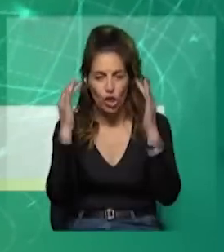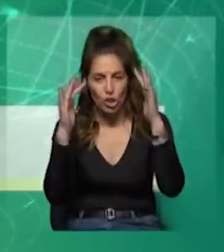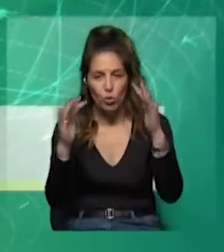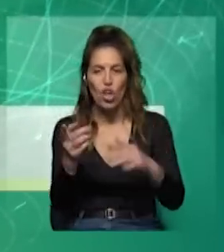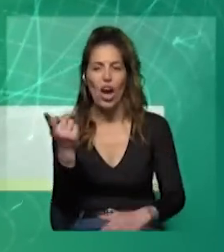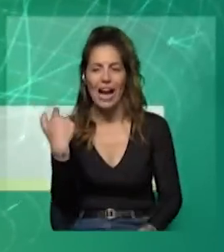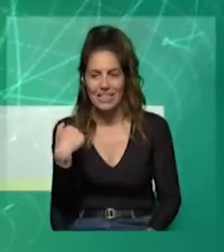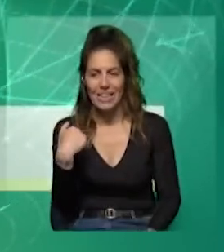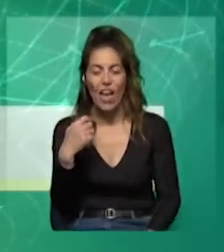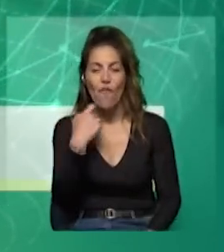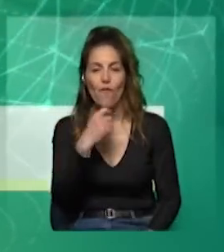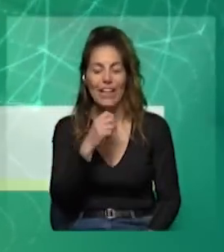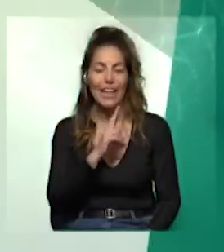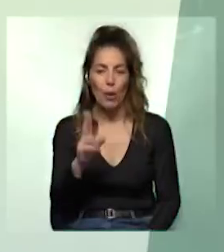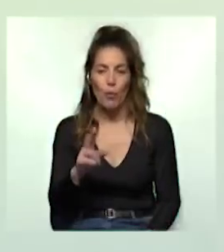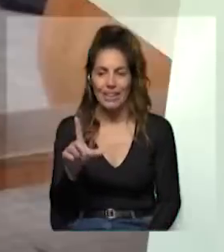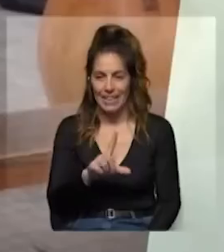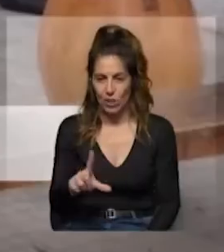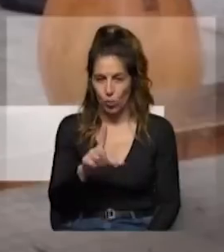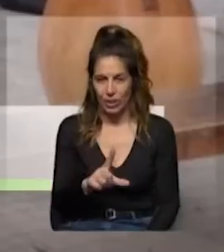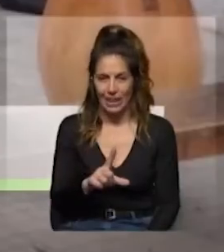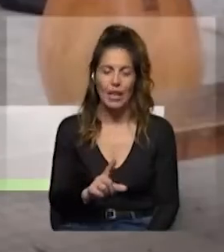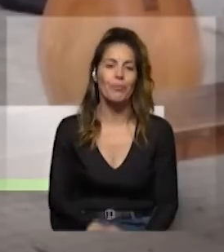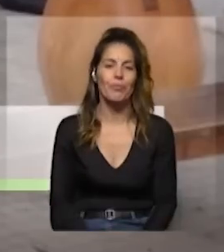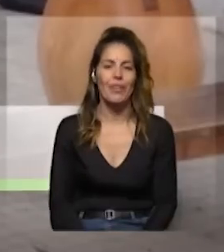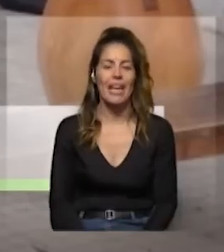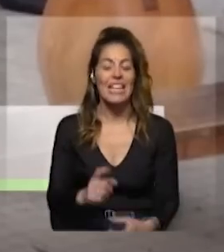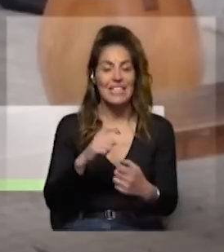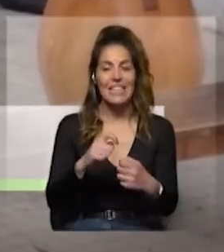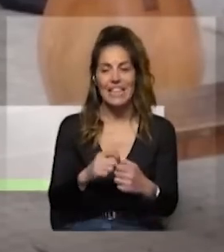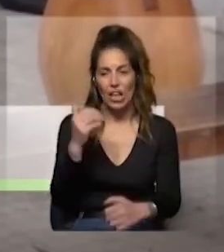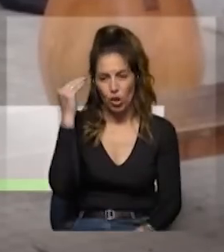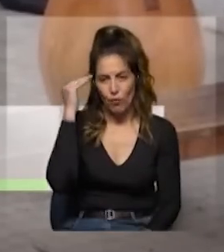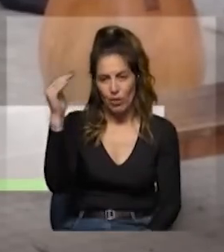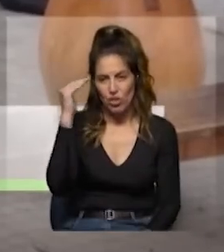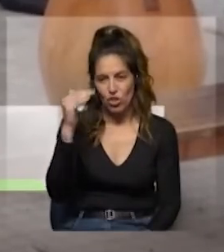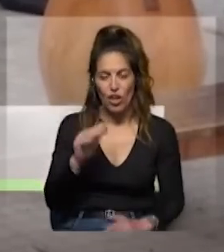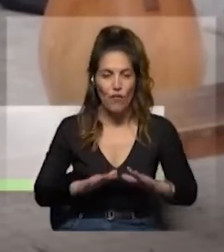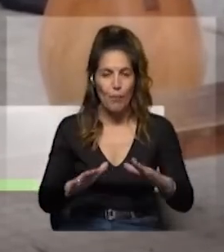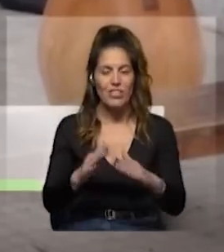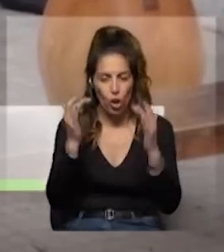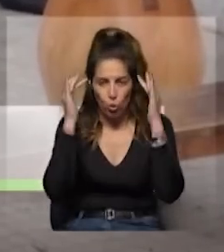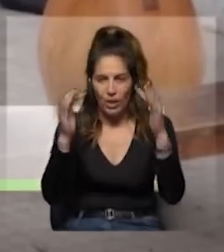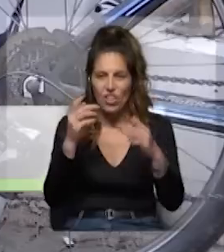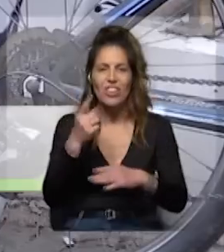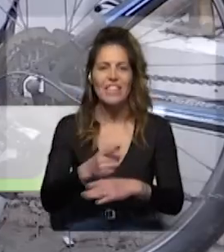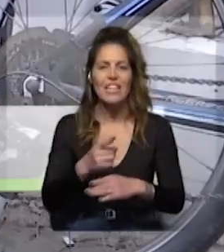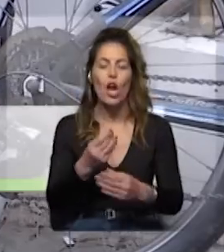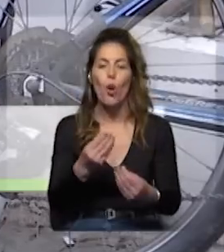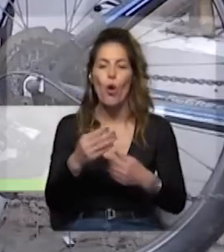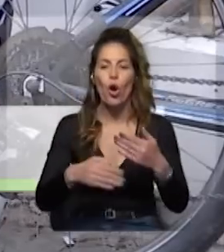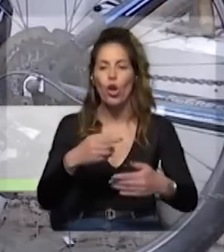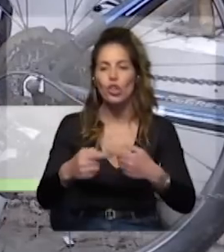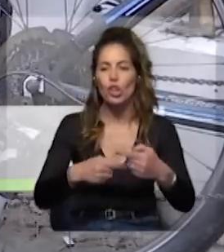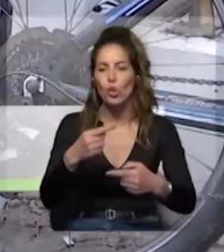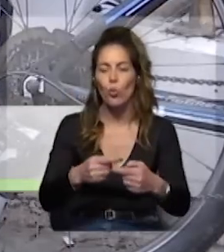ante la falta de respuestas de secundaria el sindicato de docentes de formación en educación resolverá este fin de semana como continúa el